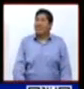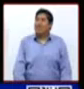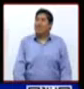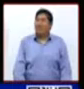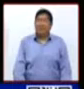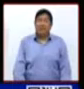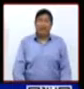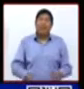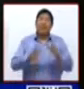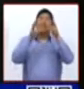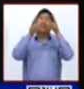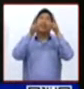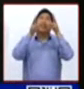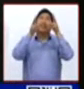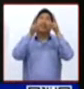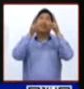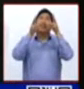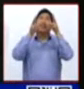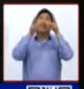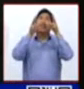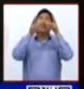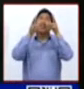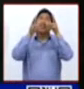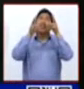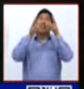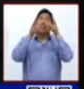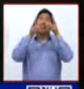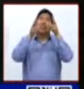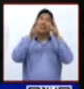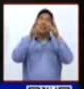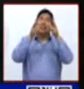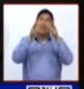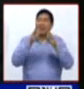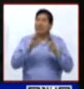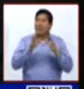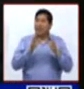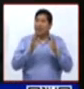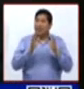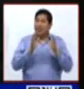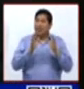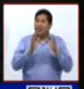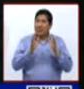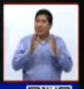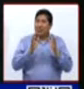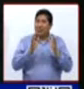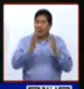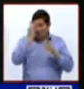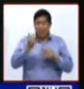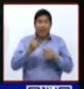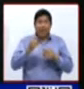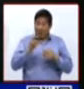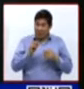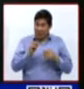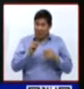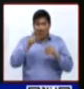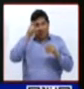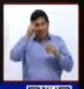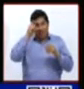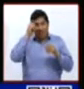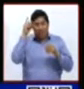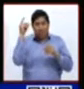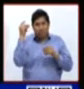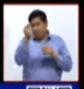El equipo permite mantener fija la luna, por eso se mueve o vibra, porque si no la luna pasaría a una